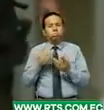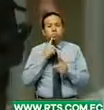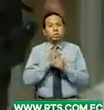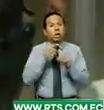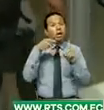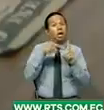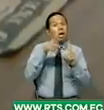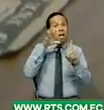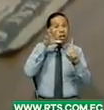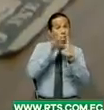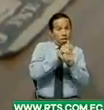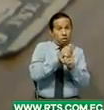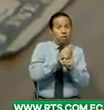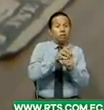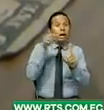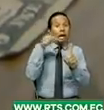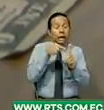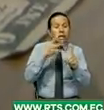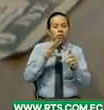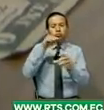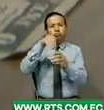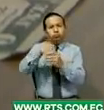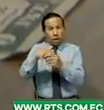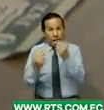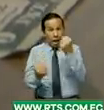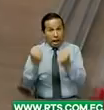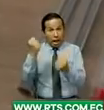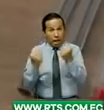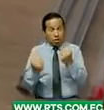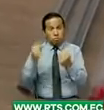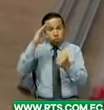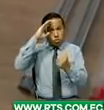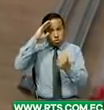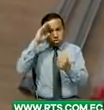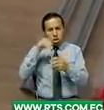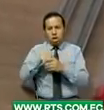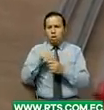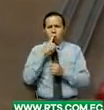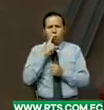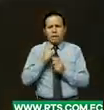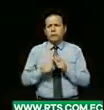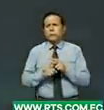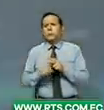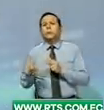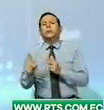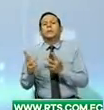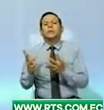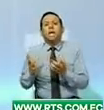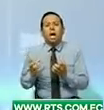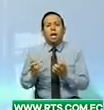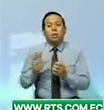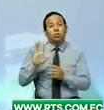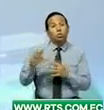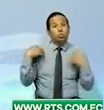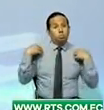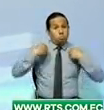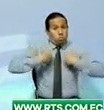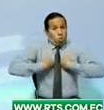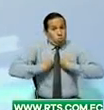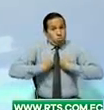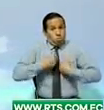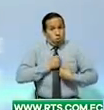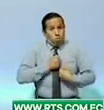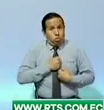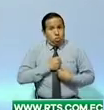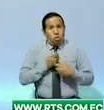ya en la patrulla, intentó escapar de la policía. En su mochila se encontraron varios objetos, además de dinero en efectivo. No, nadie